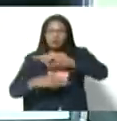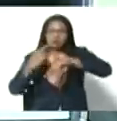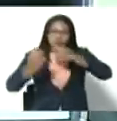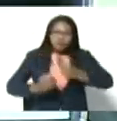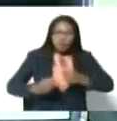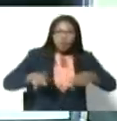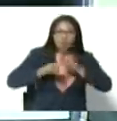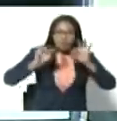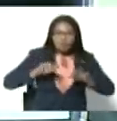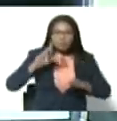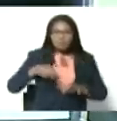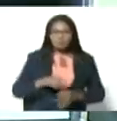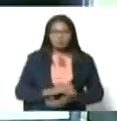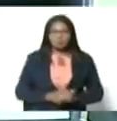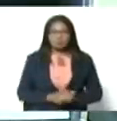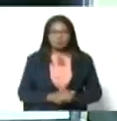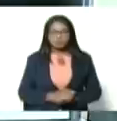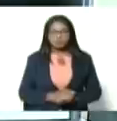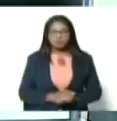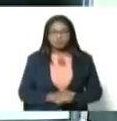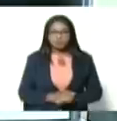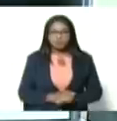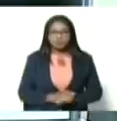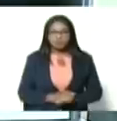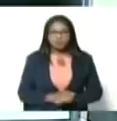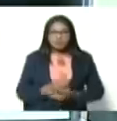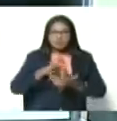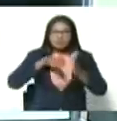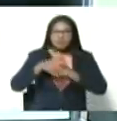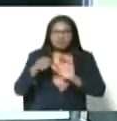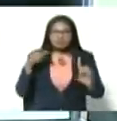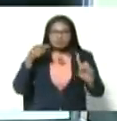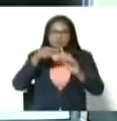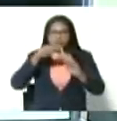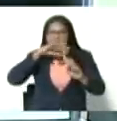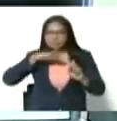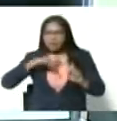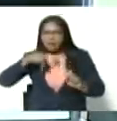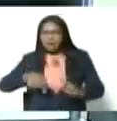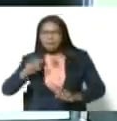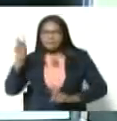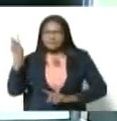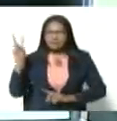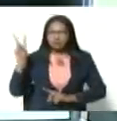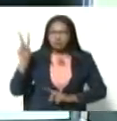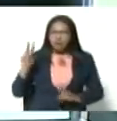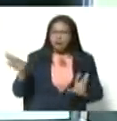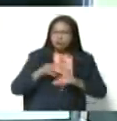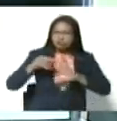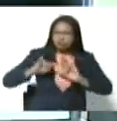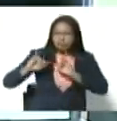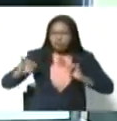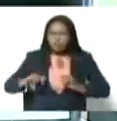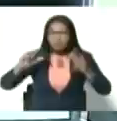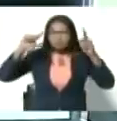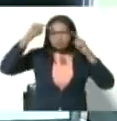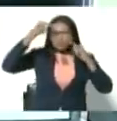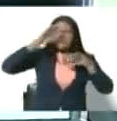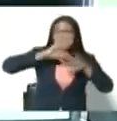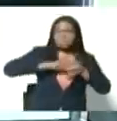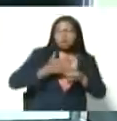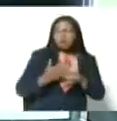Bolivariana y que ha sido un referente histórico también en Venezuela, como lo fue el comandante Hugo Chávez. Porque no